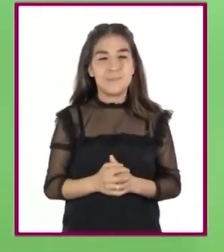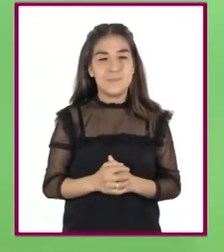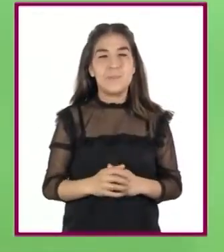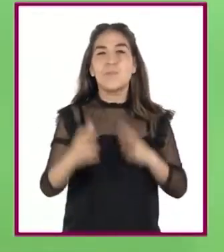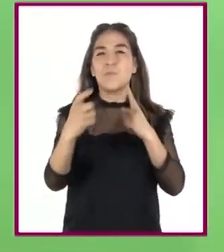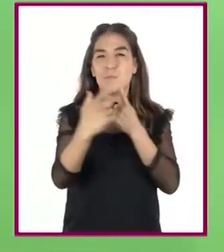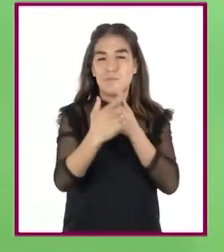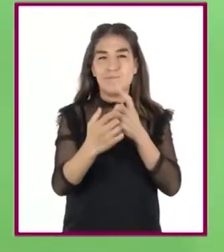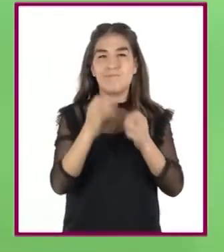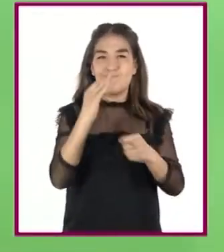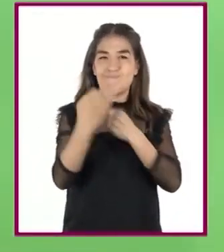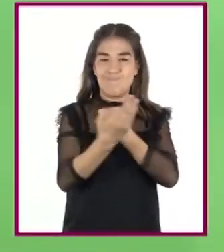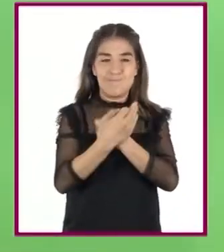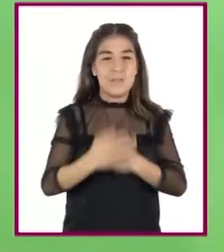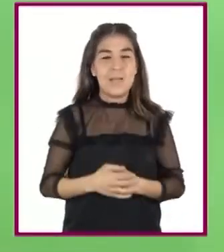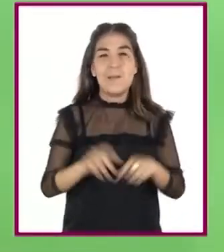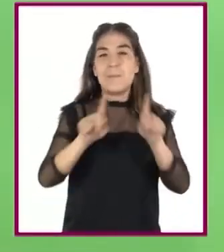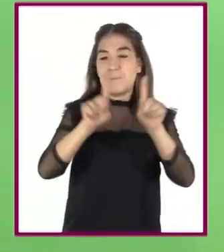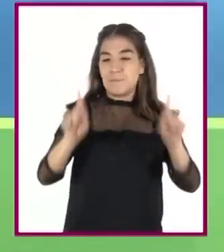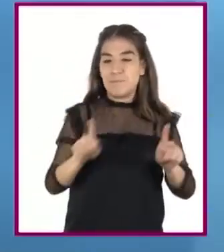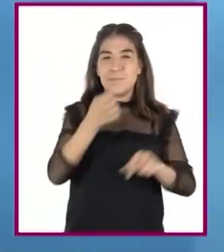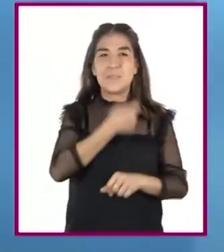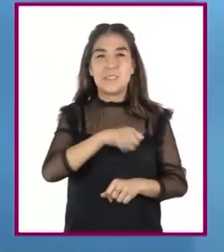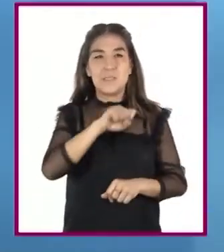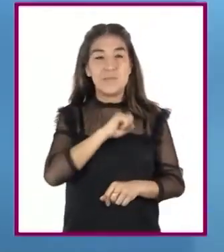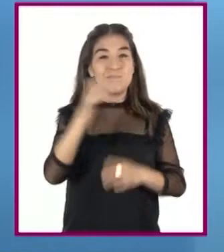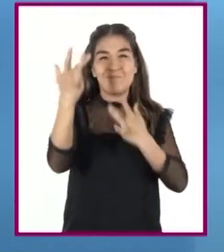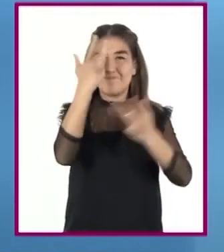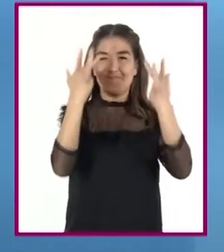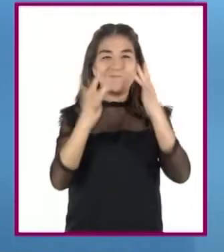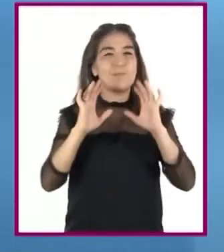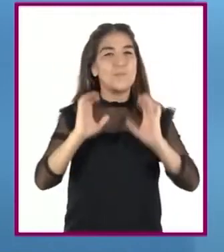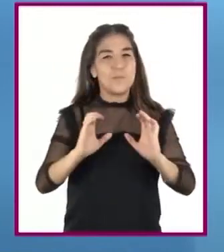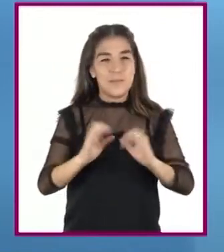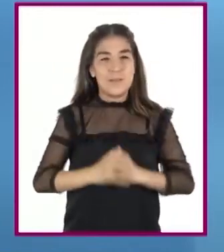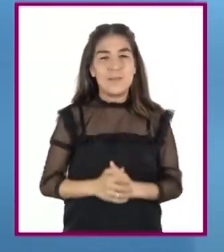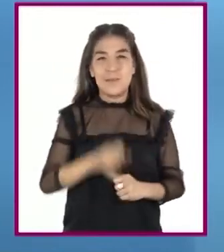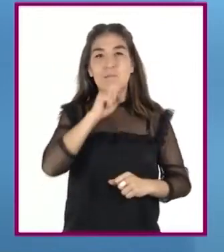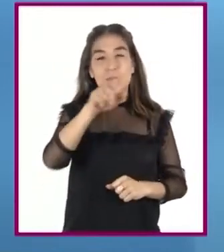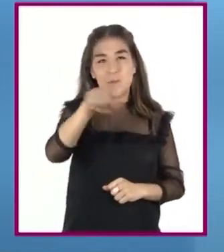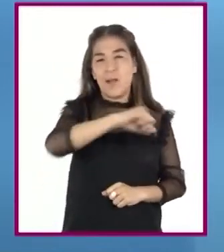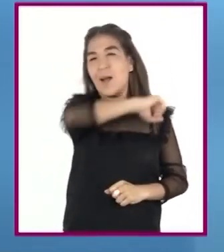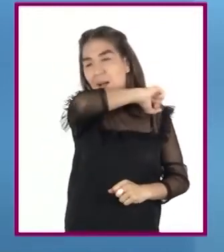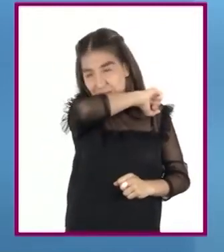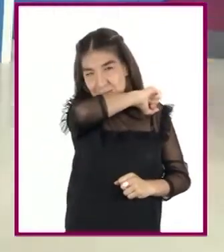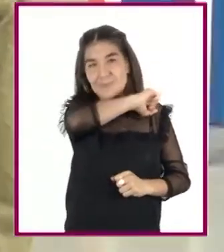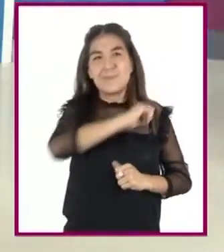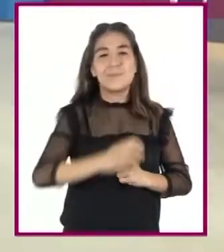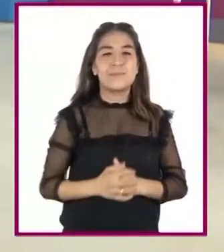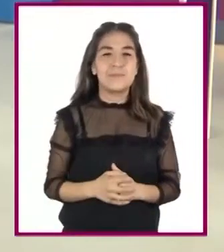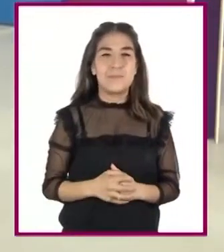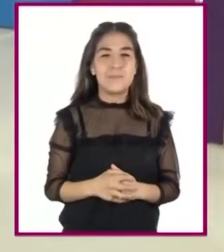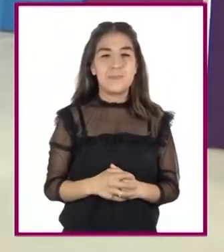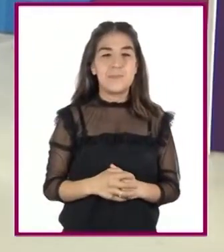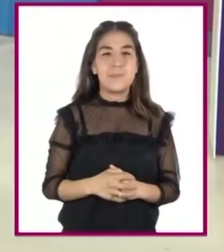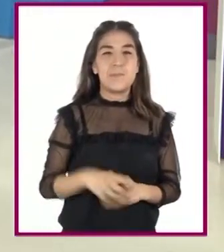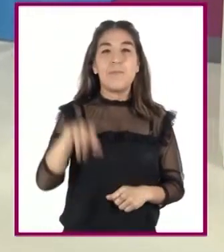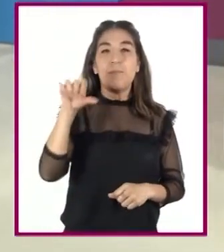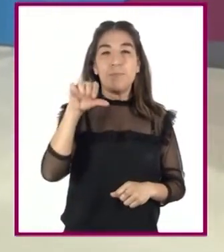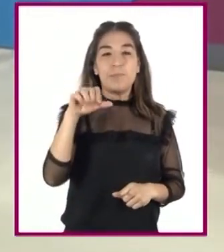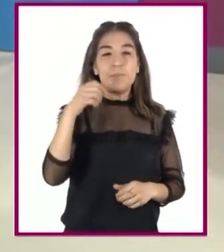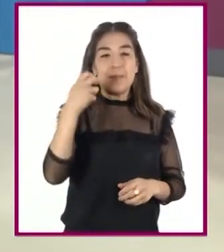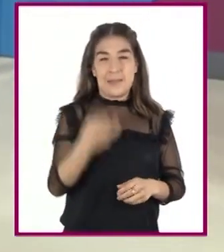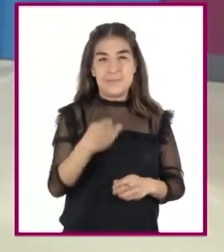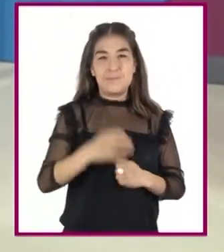Mantener la sana distancia. Procurar no tocarse el rostro y realizar el estornudo de etiqueta. Durante la